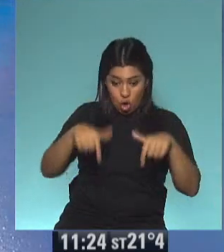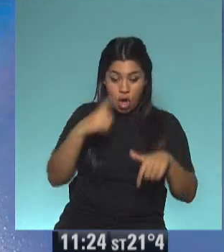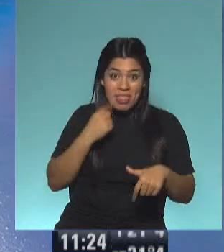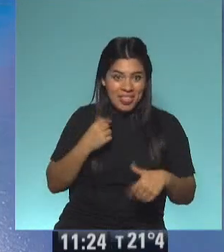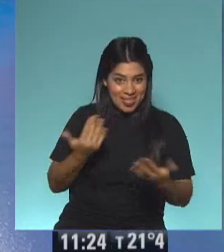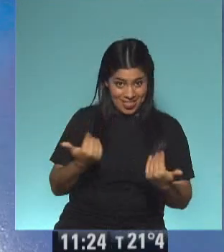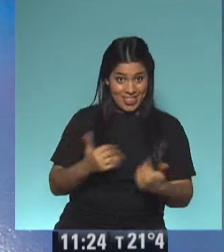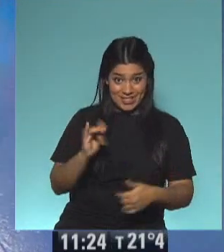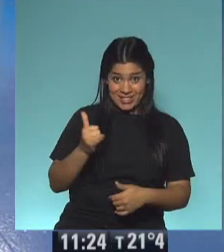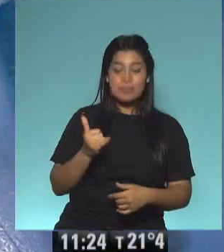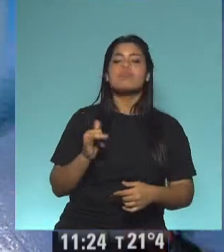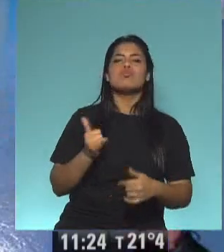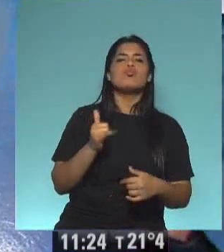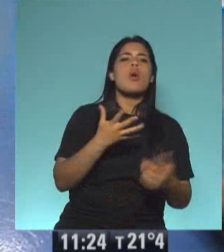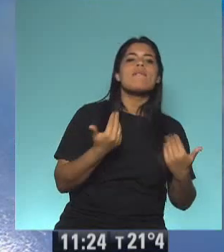entonces.